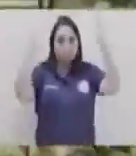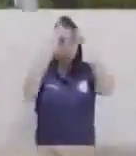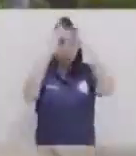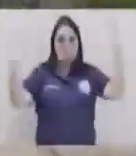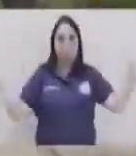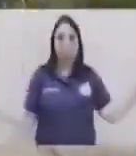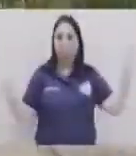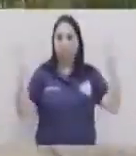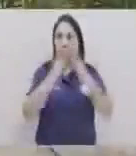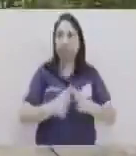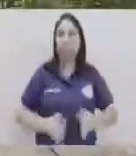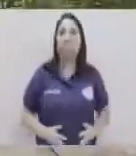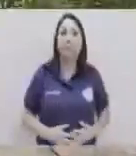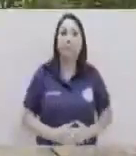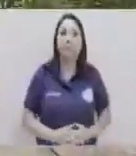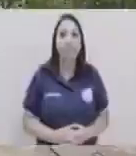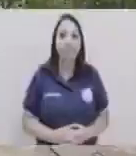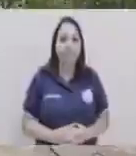payasito lateral.